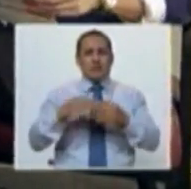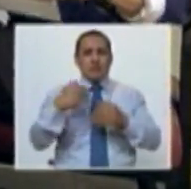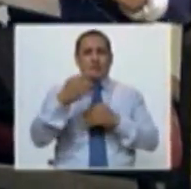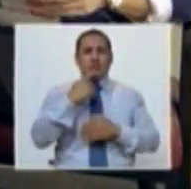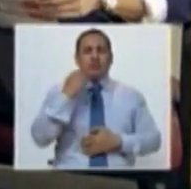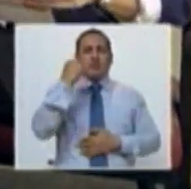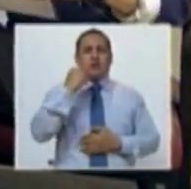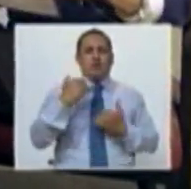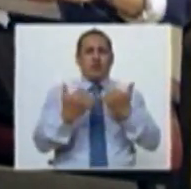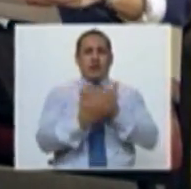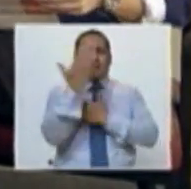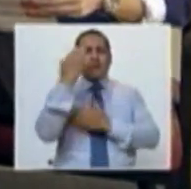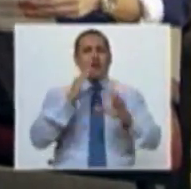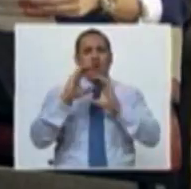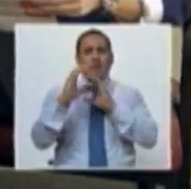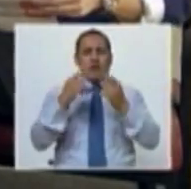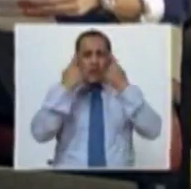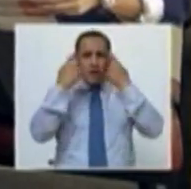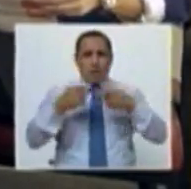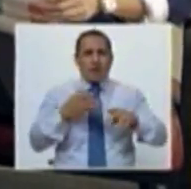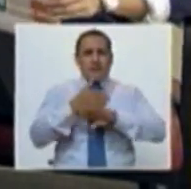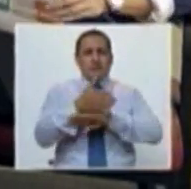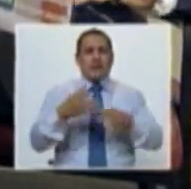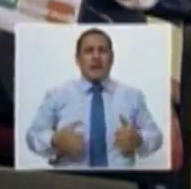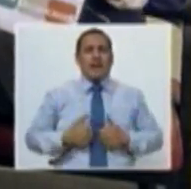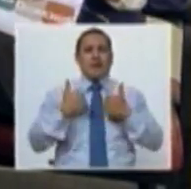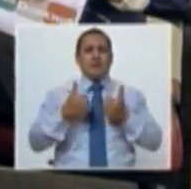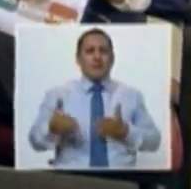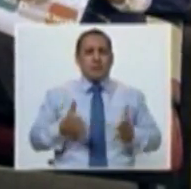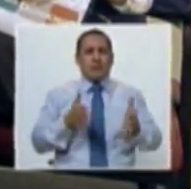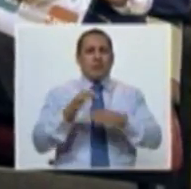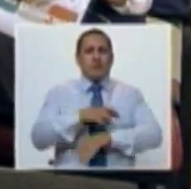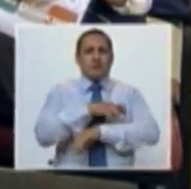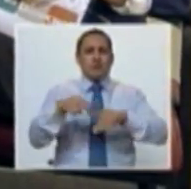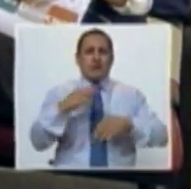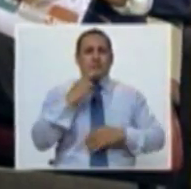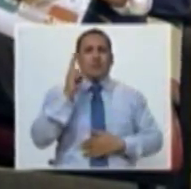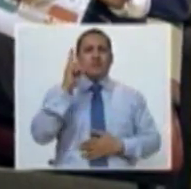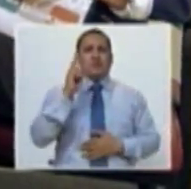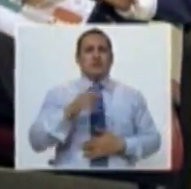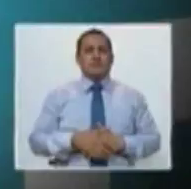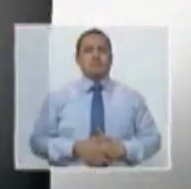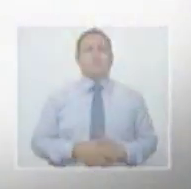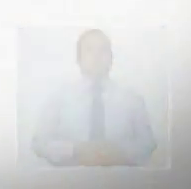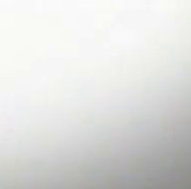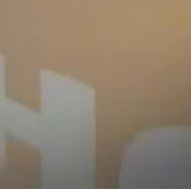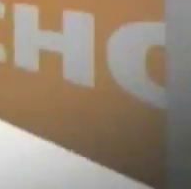Derechos esta mañana conversando acerca del acceso a la carrera pública magisterial. Volvemos.